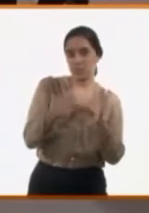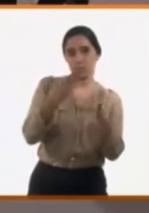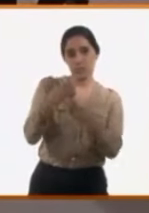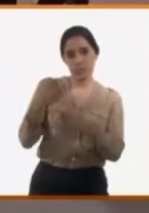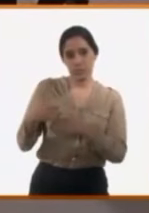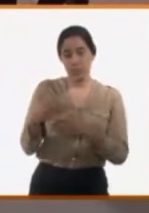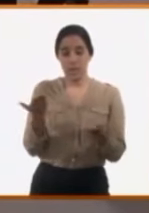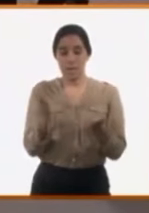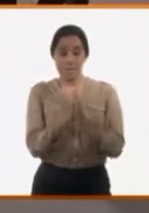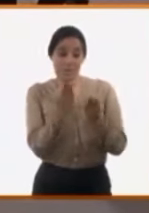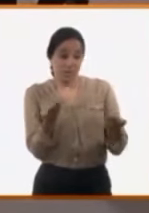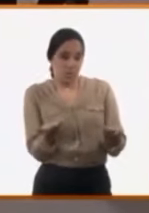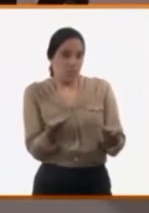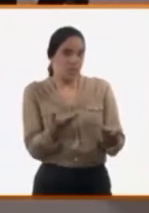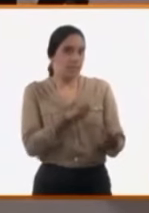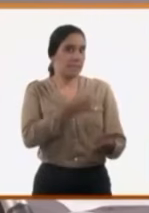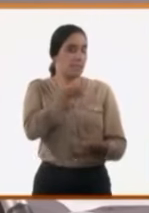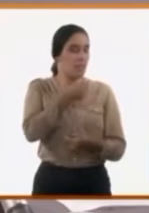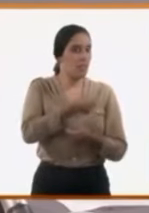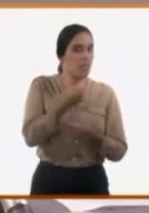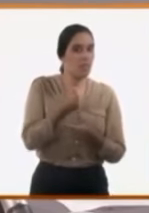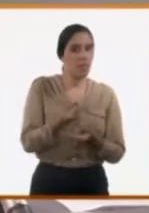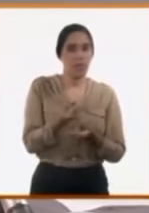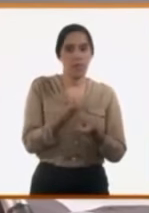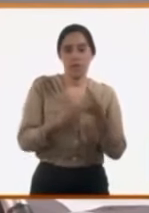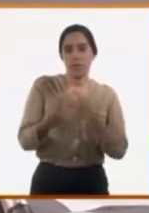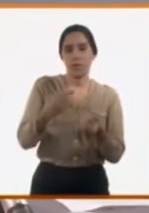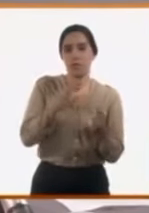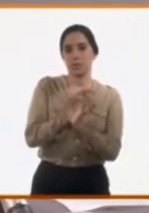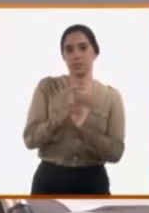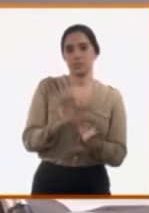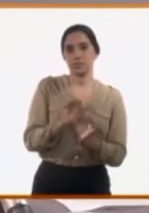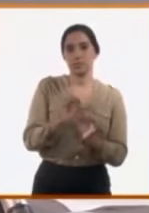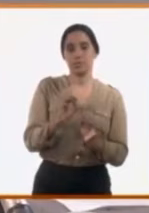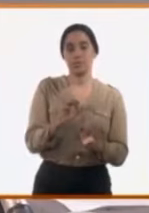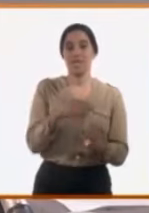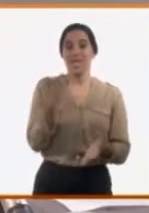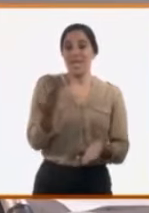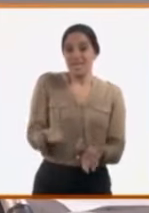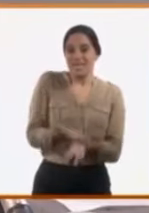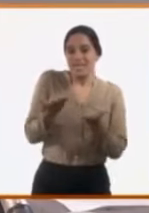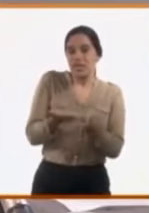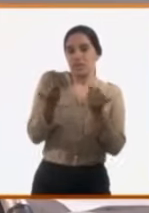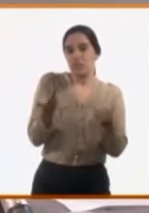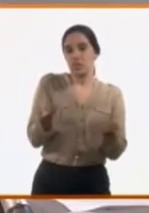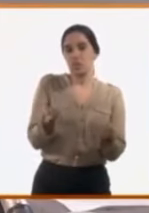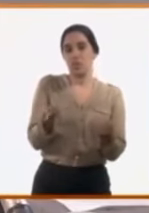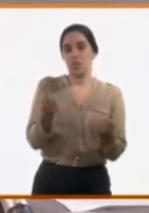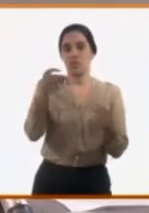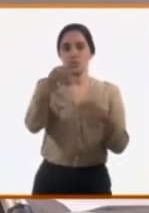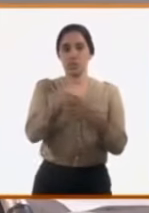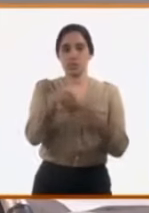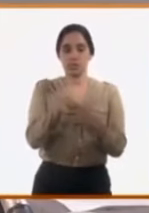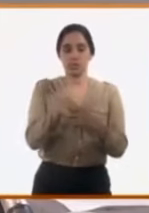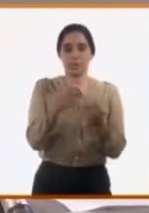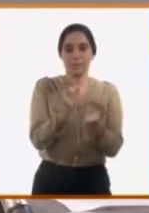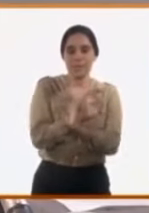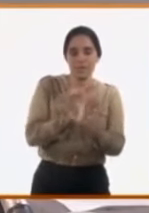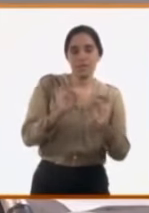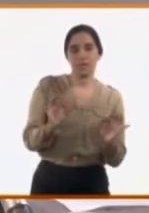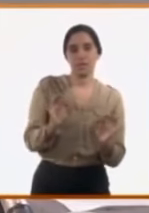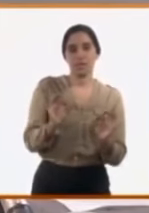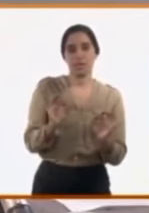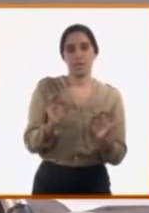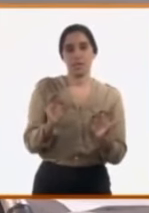Entonces hay otras también por ejemplo el estímulo a los talentos de preuniversitario nosotros estamos dando pasa directa a los